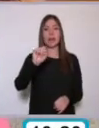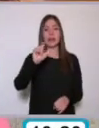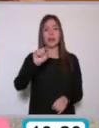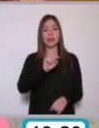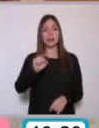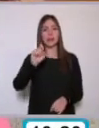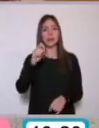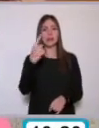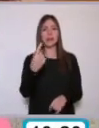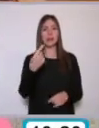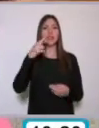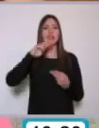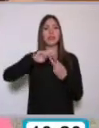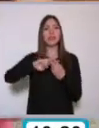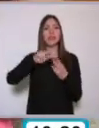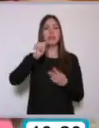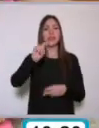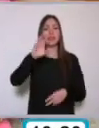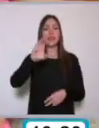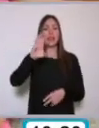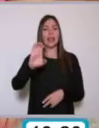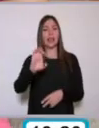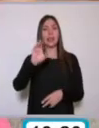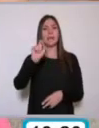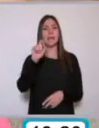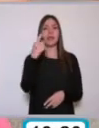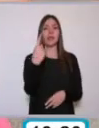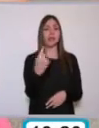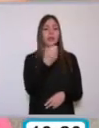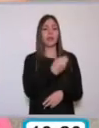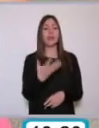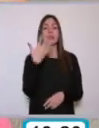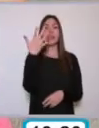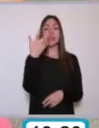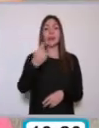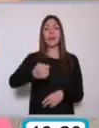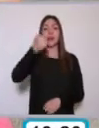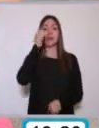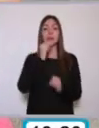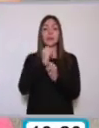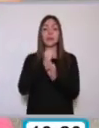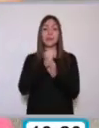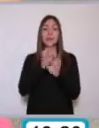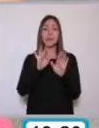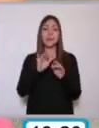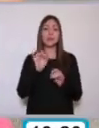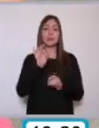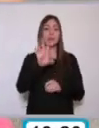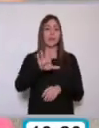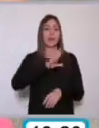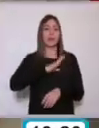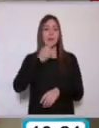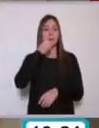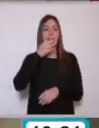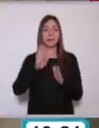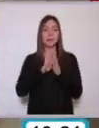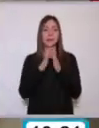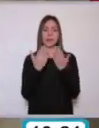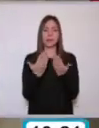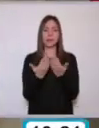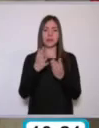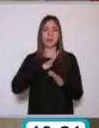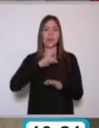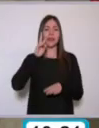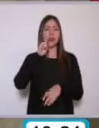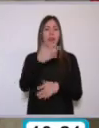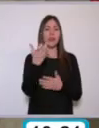@capital_21 con el hashtag TCE21. Son 5 para los 5 primeros y cuéntanos qué es lo que tienen Ah, adentro mira, de es un diseño que hicimos en cuadernos. Casasola, México.